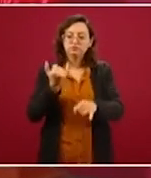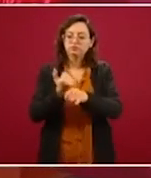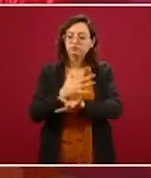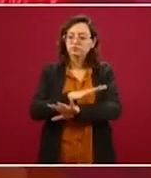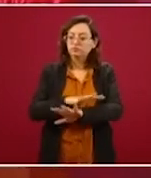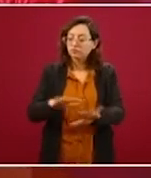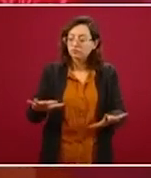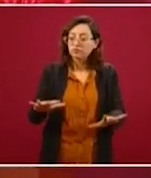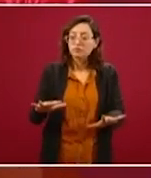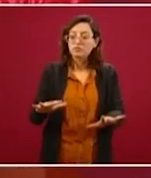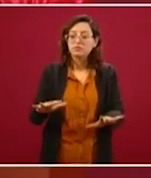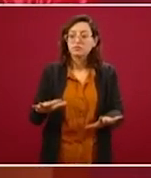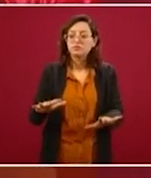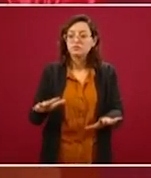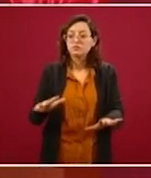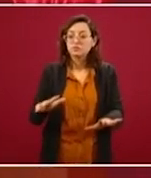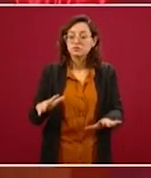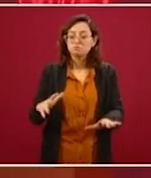algo